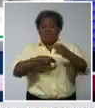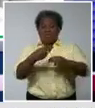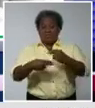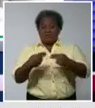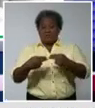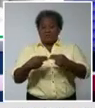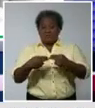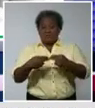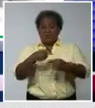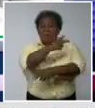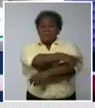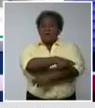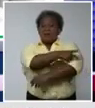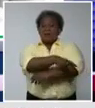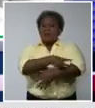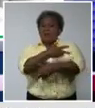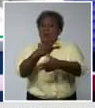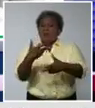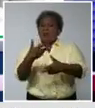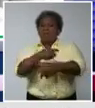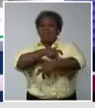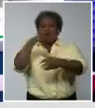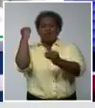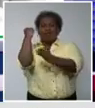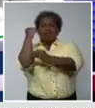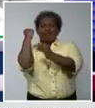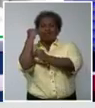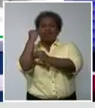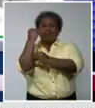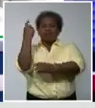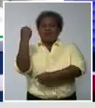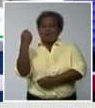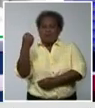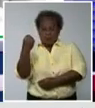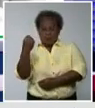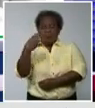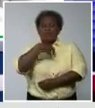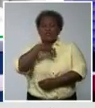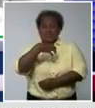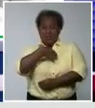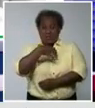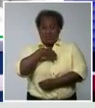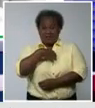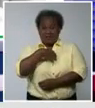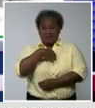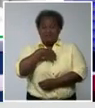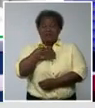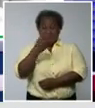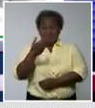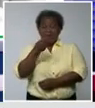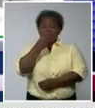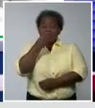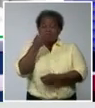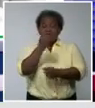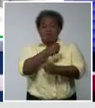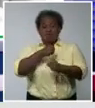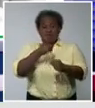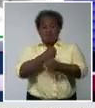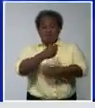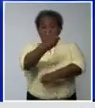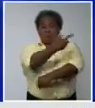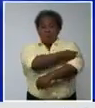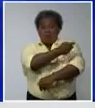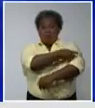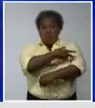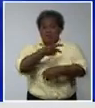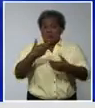precisamente los de mayor poder económico quienes tienen mayor posibilidad de utilizar estas vacunas. ¿Qué